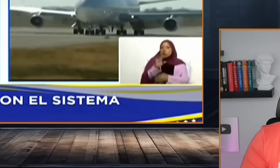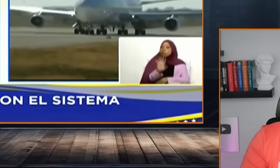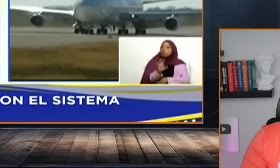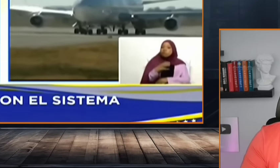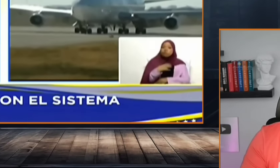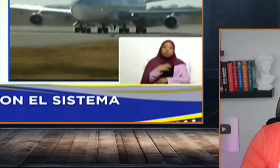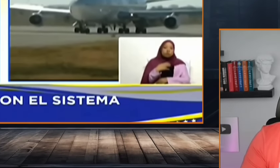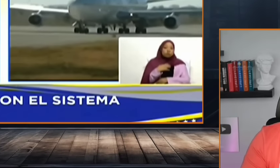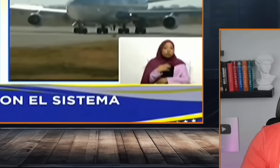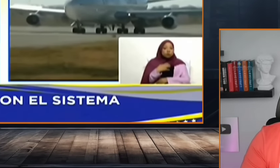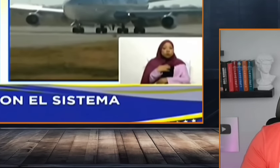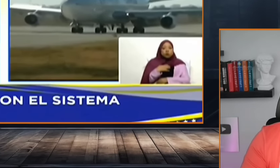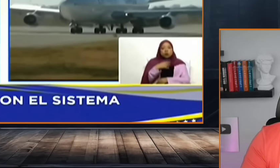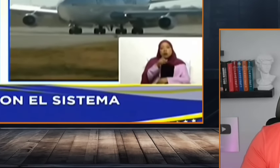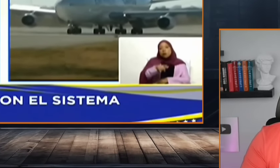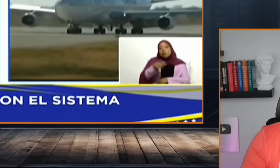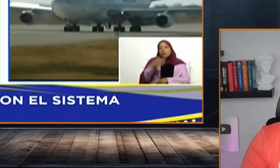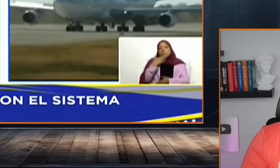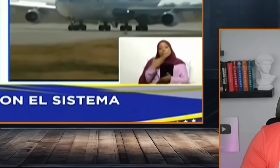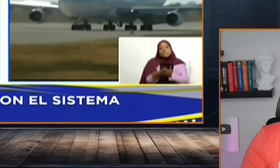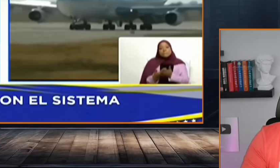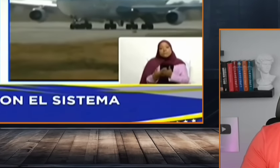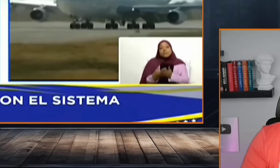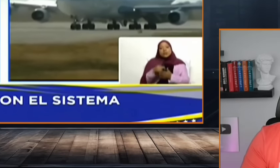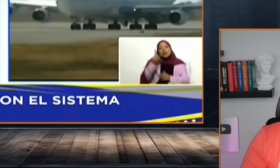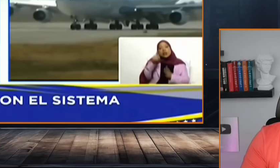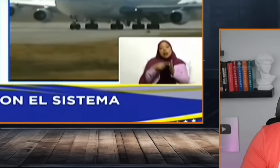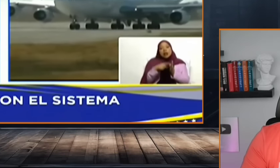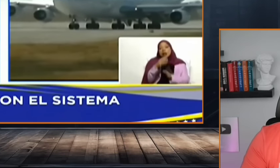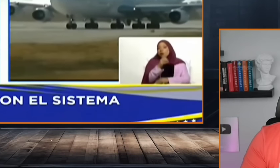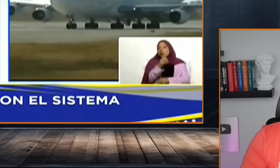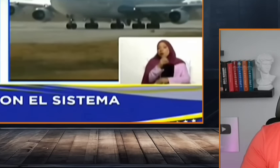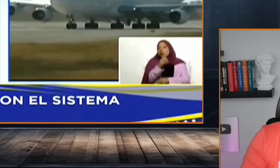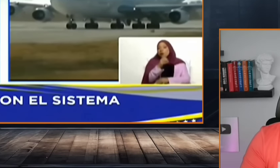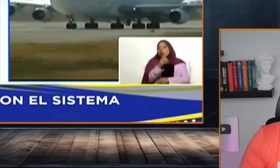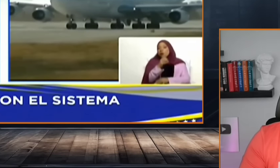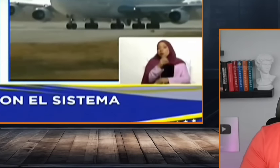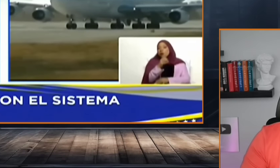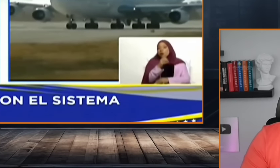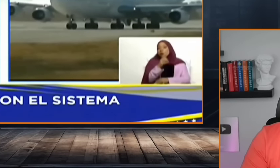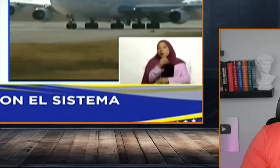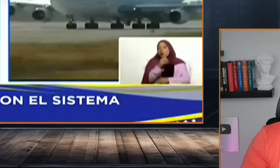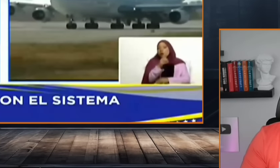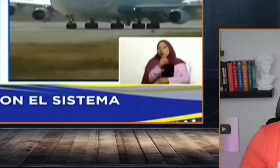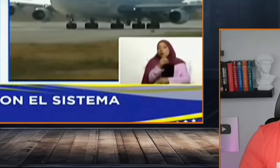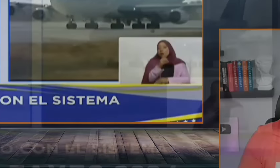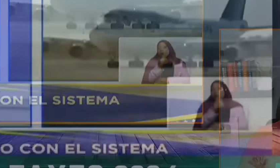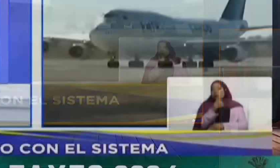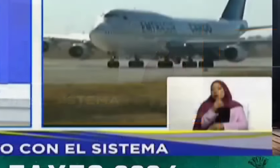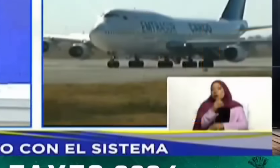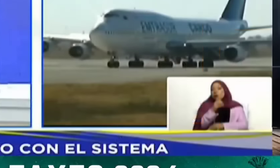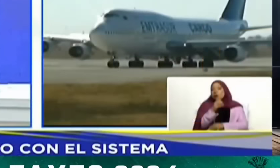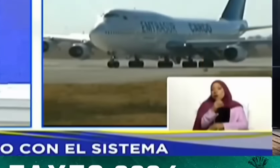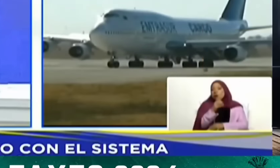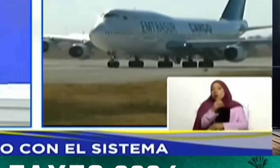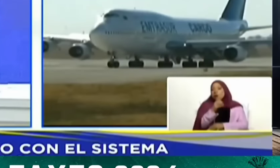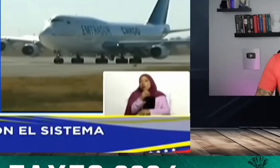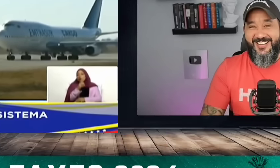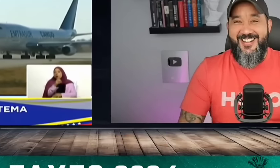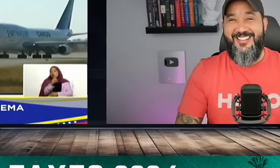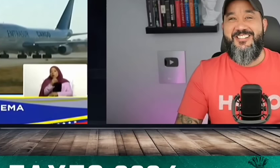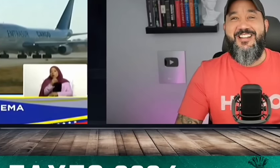a traérselo en el plan vuelta a la patria hemos traído miles de venezolanos le escribí hemos traído miles pero si la cosa es en